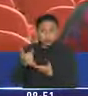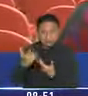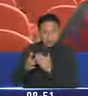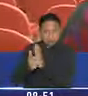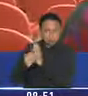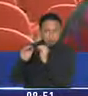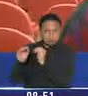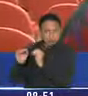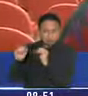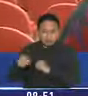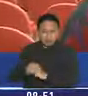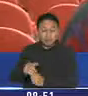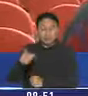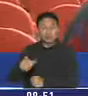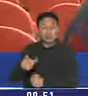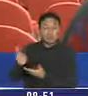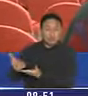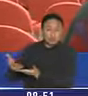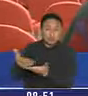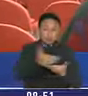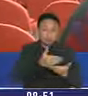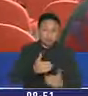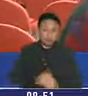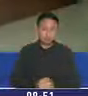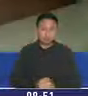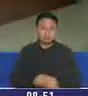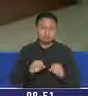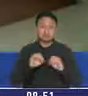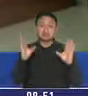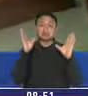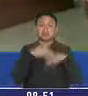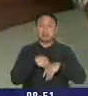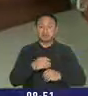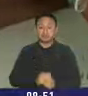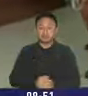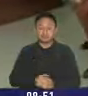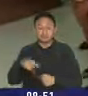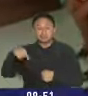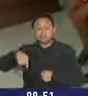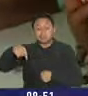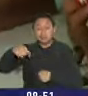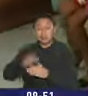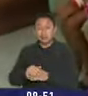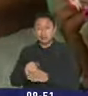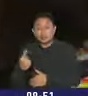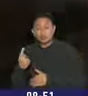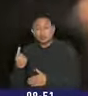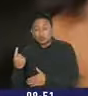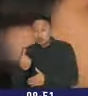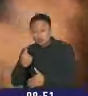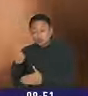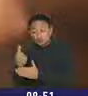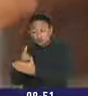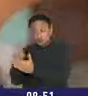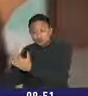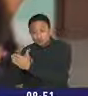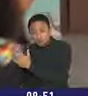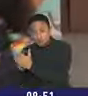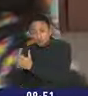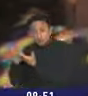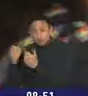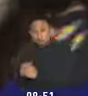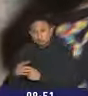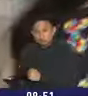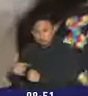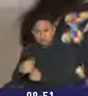puedan brindar esto a la población sin costo. El autismo es un trastorno neurológico que afecta la capacidad de